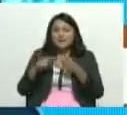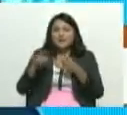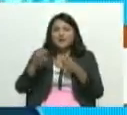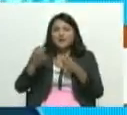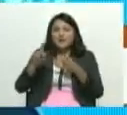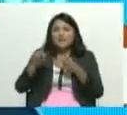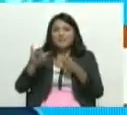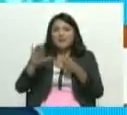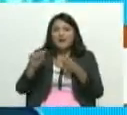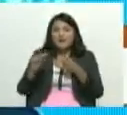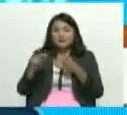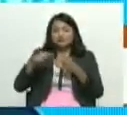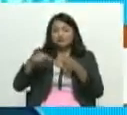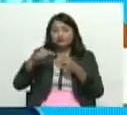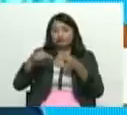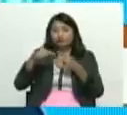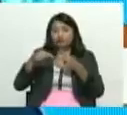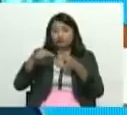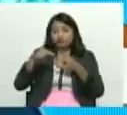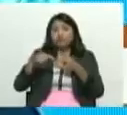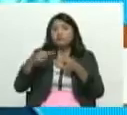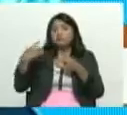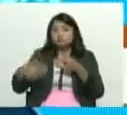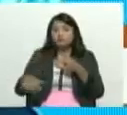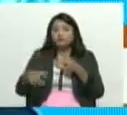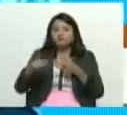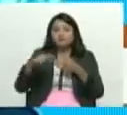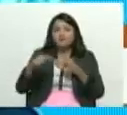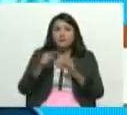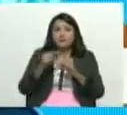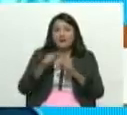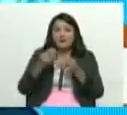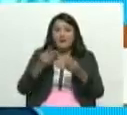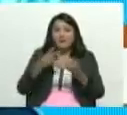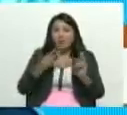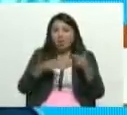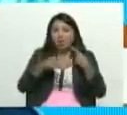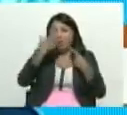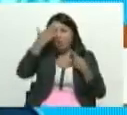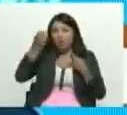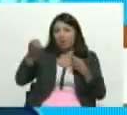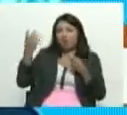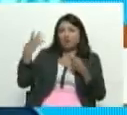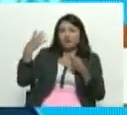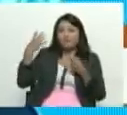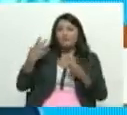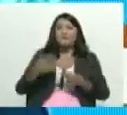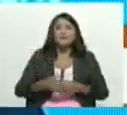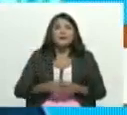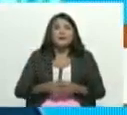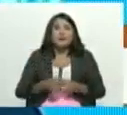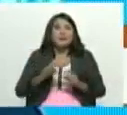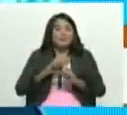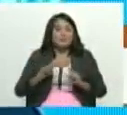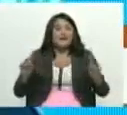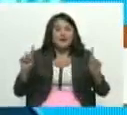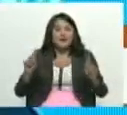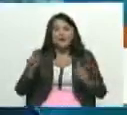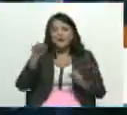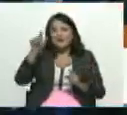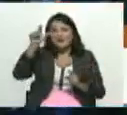posibilidad de la palabra y las verdades sino que además intenta diluir la memoria la característica fundamental